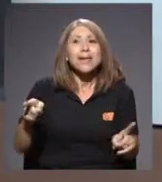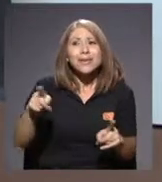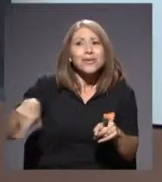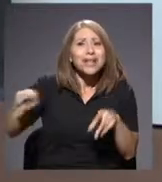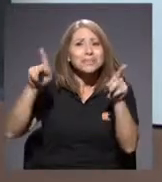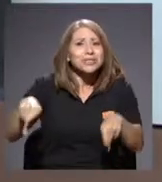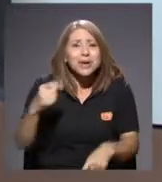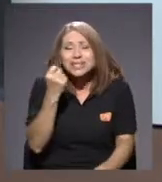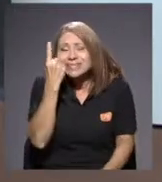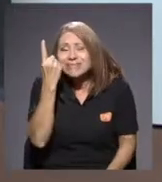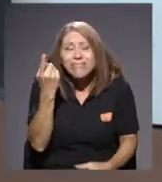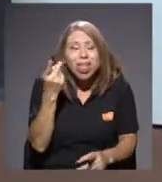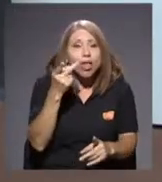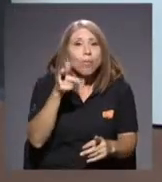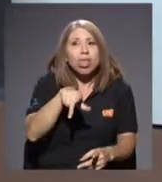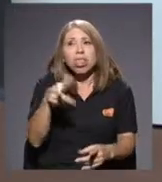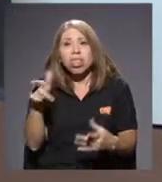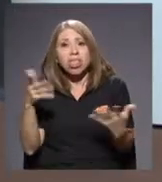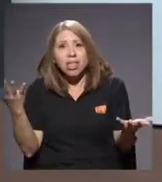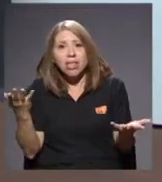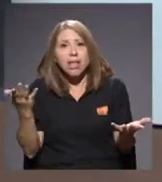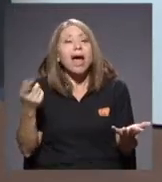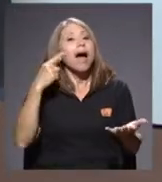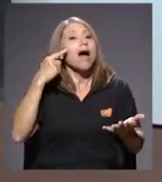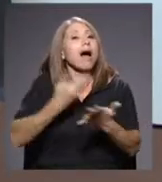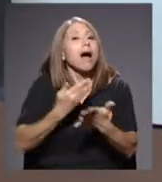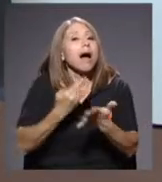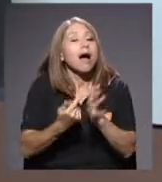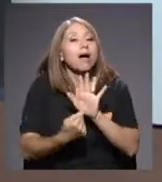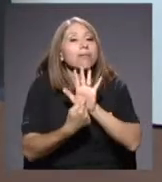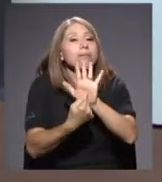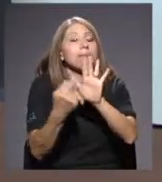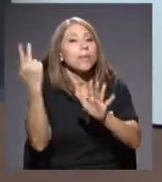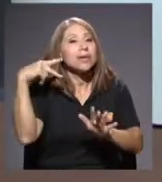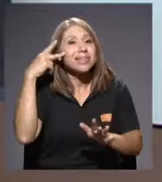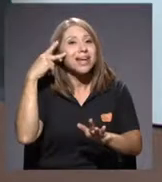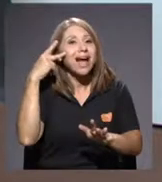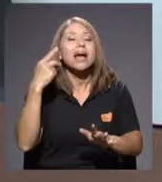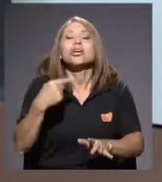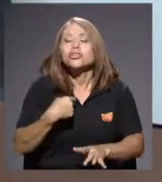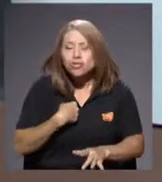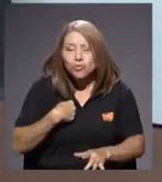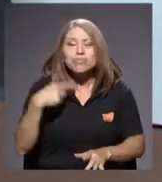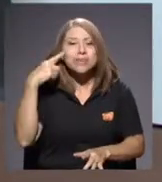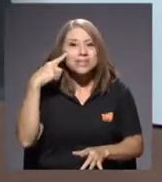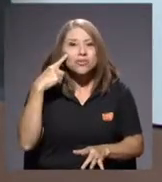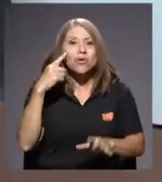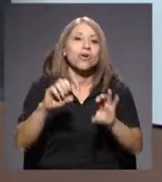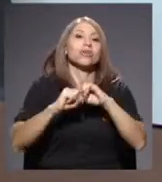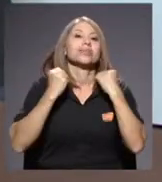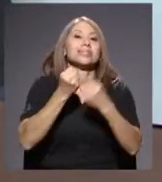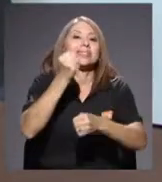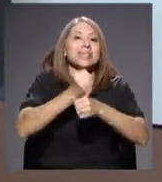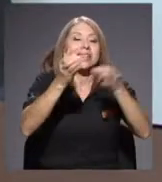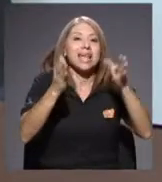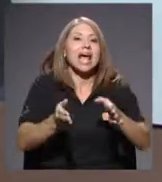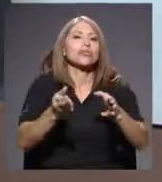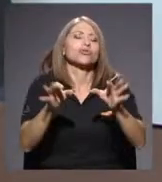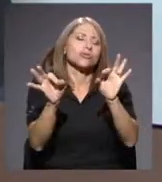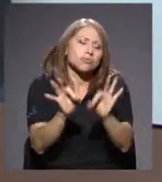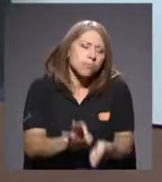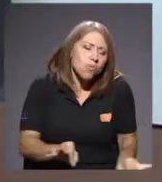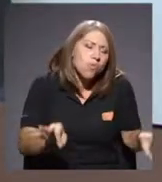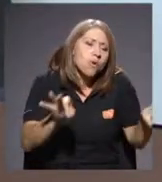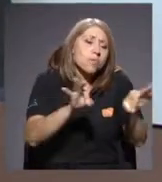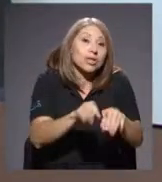han manifestado una comunicación política que, yo coincido, los sindicatos son fundamentales para reivindicaciones sociales, pero las cabezas